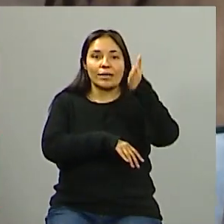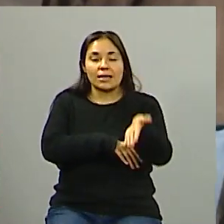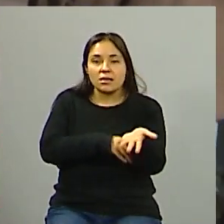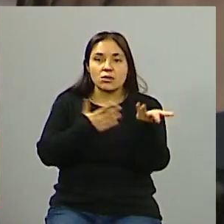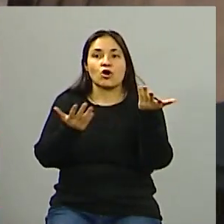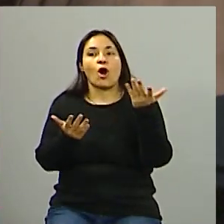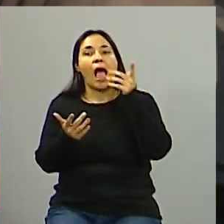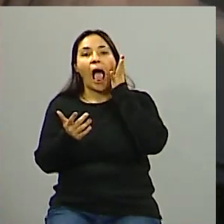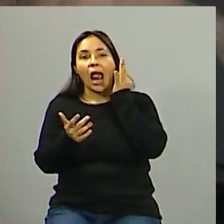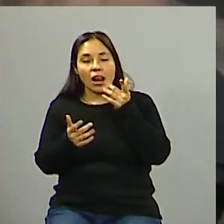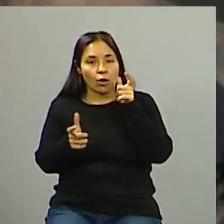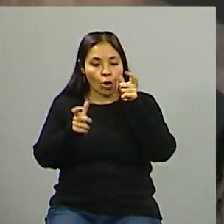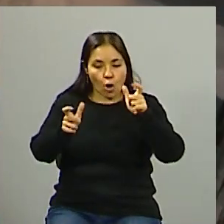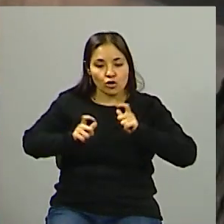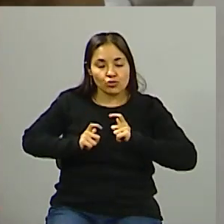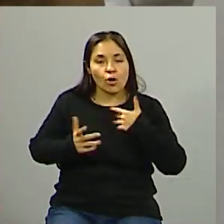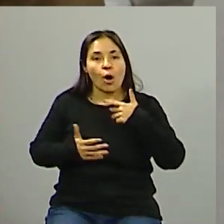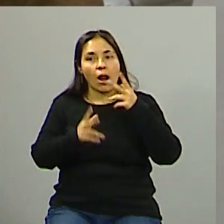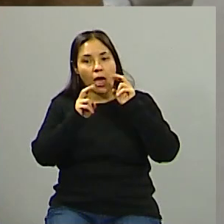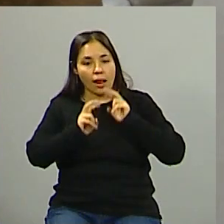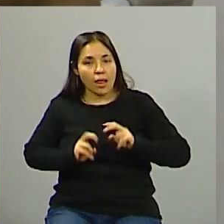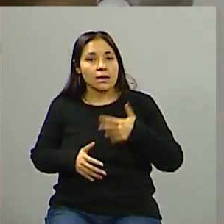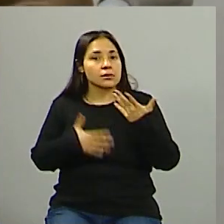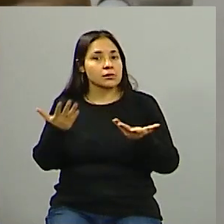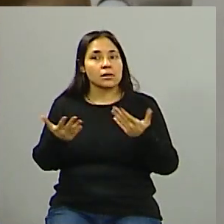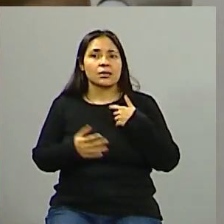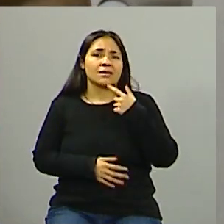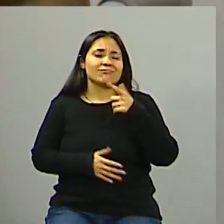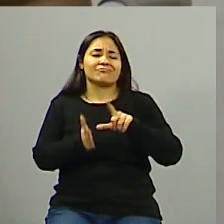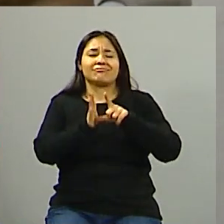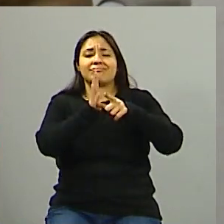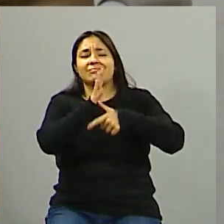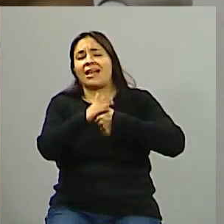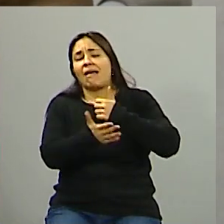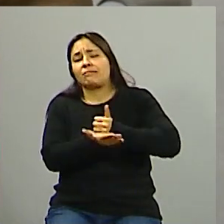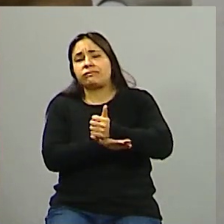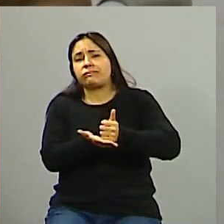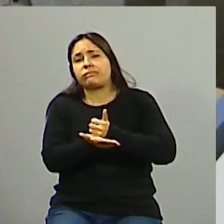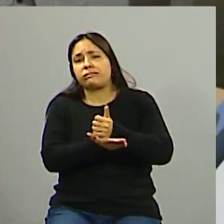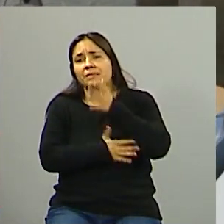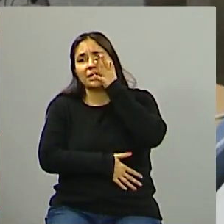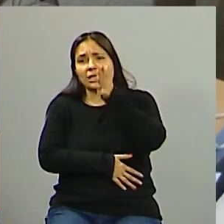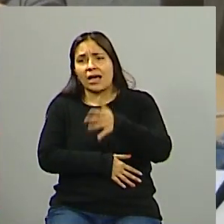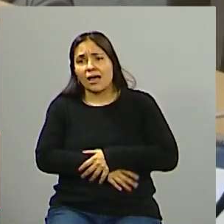que hacerse un chequeo o algún estudio, te habla de una espera eterna. Muchos que en el